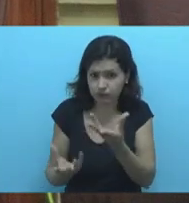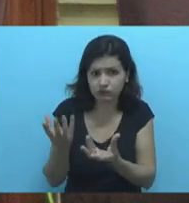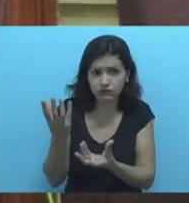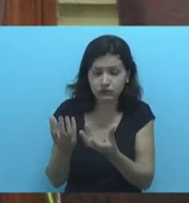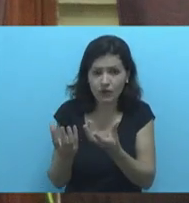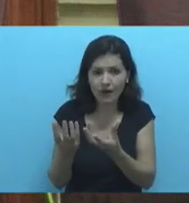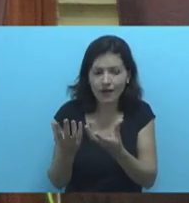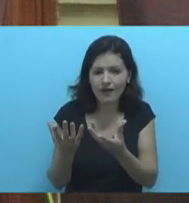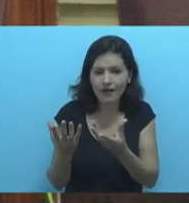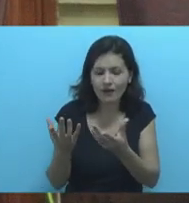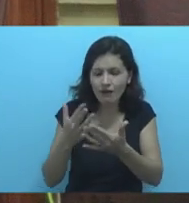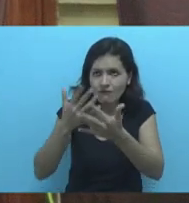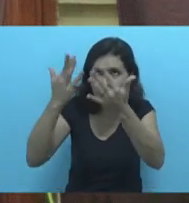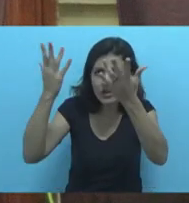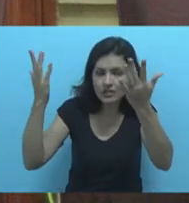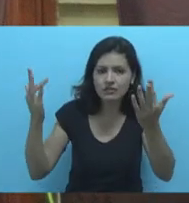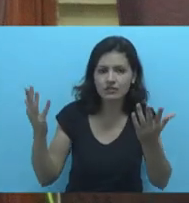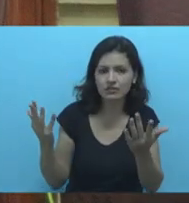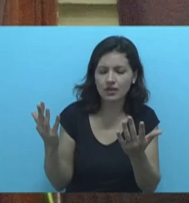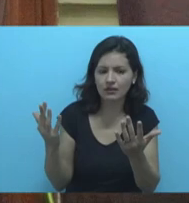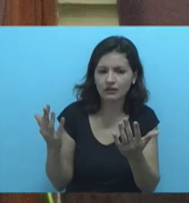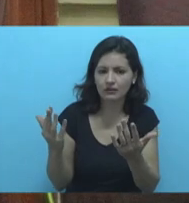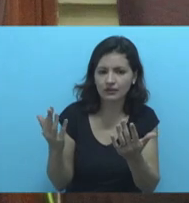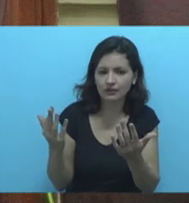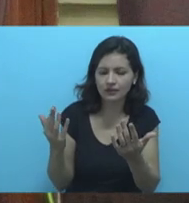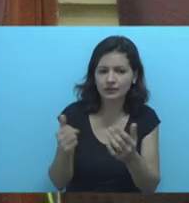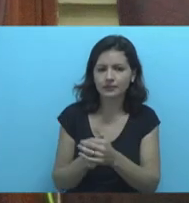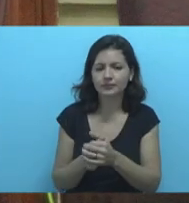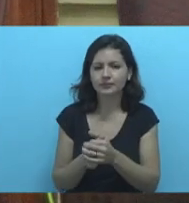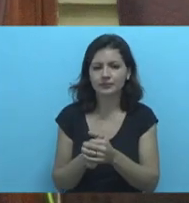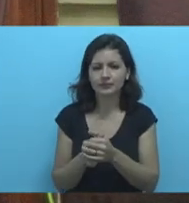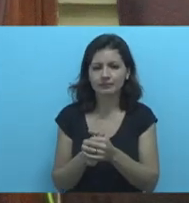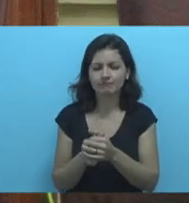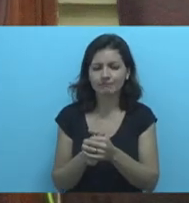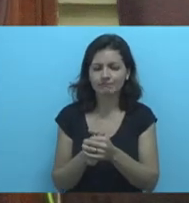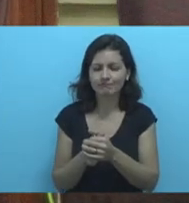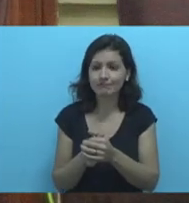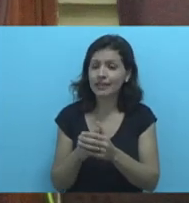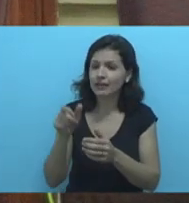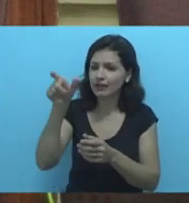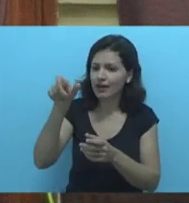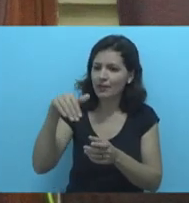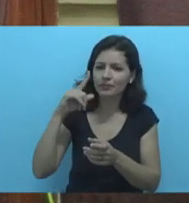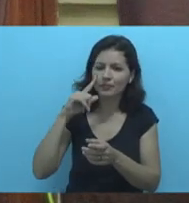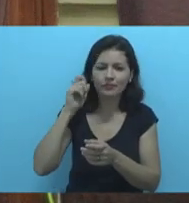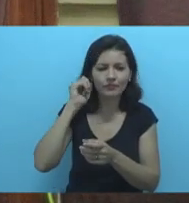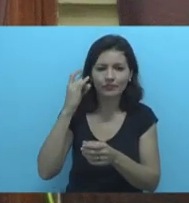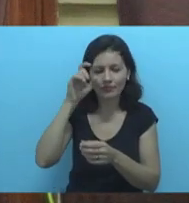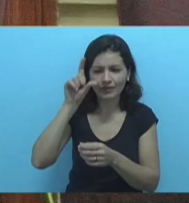de tanto que brillan. Y realmente Miguel fue uno de esos.